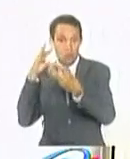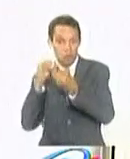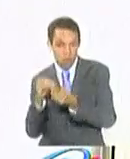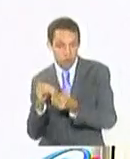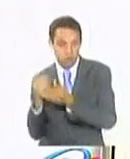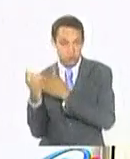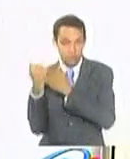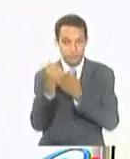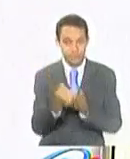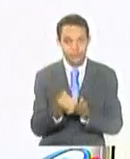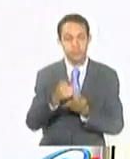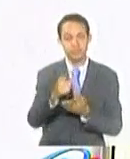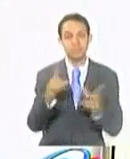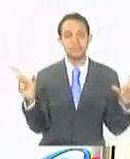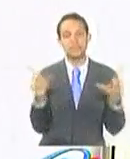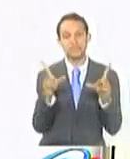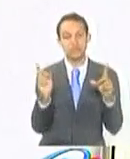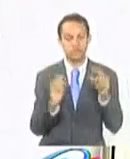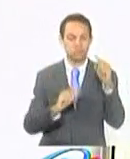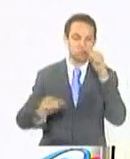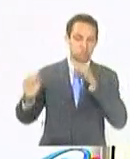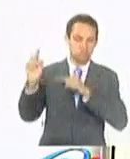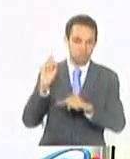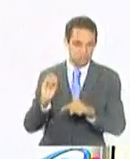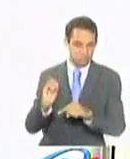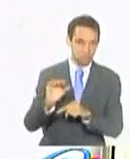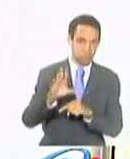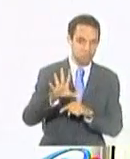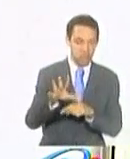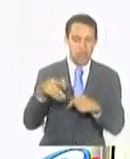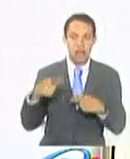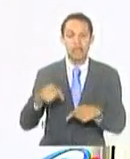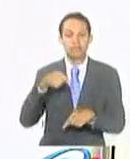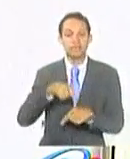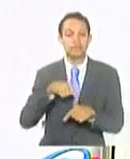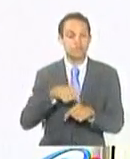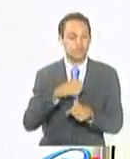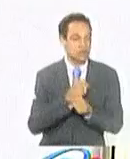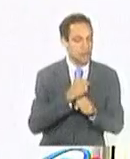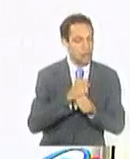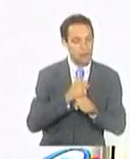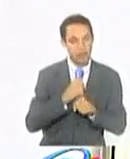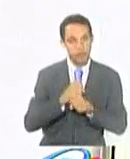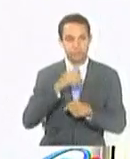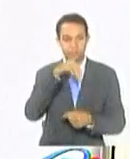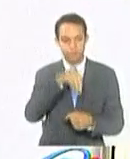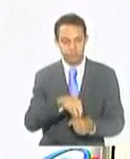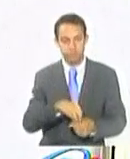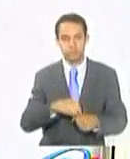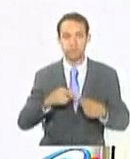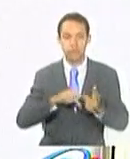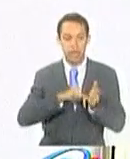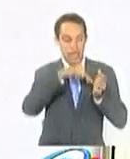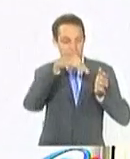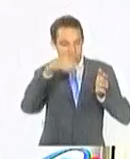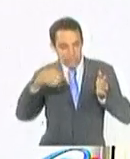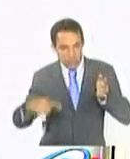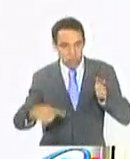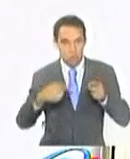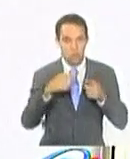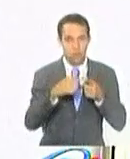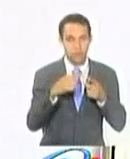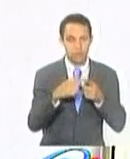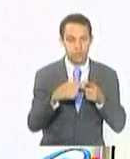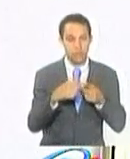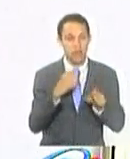canales de televisión en Colombia para hacer diferentes transmisiones por todo lo que aporta telecafé hoy en día en materia de